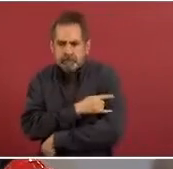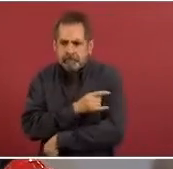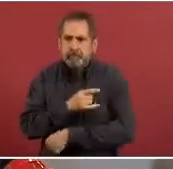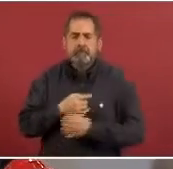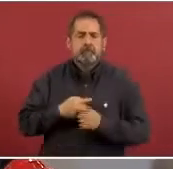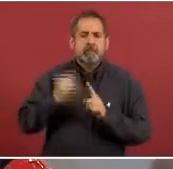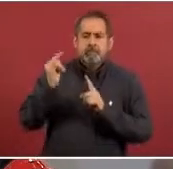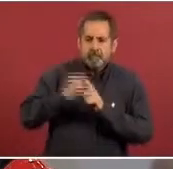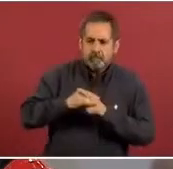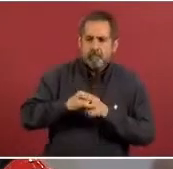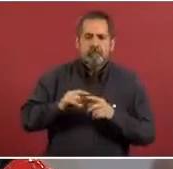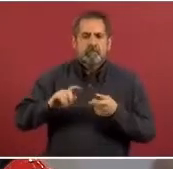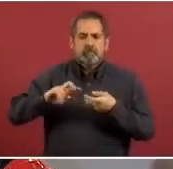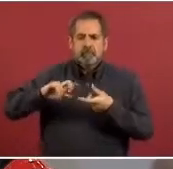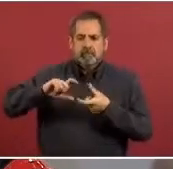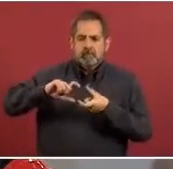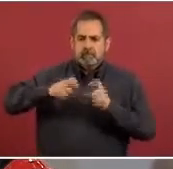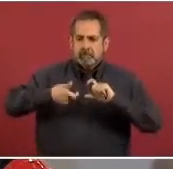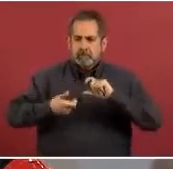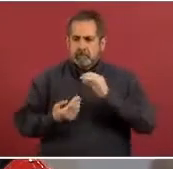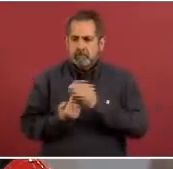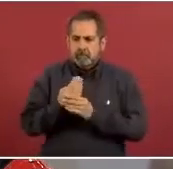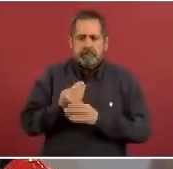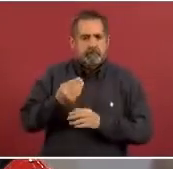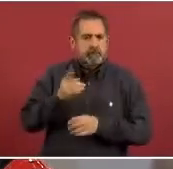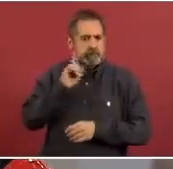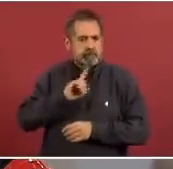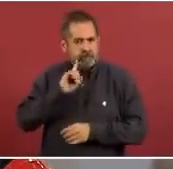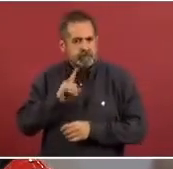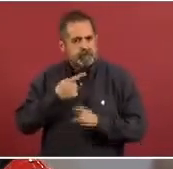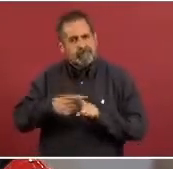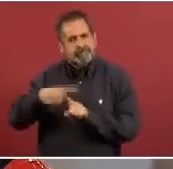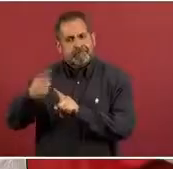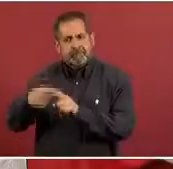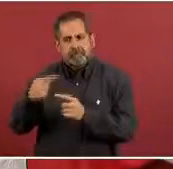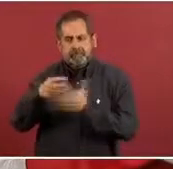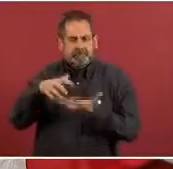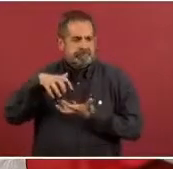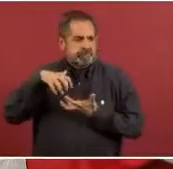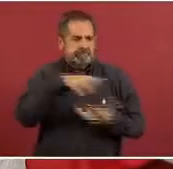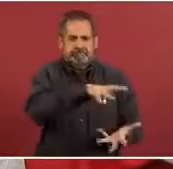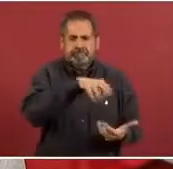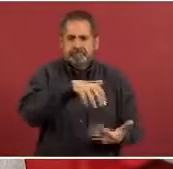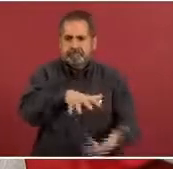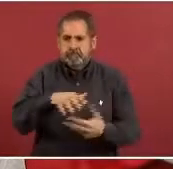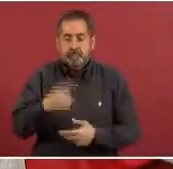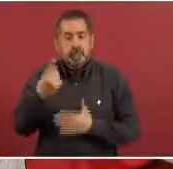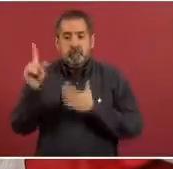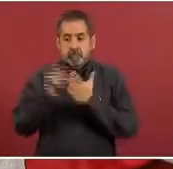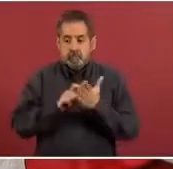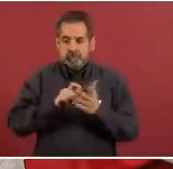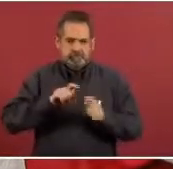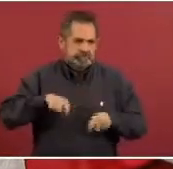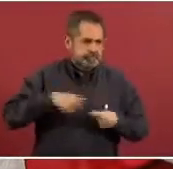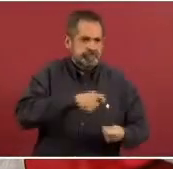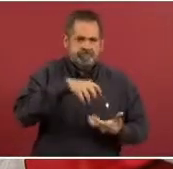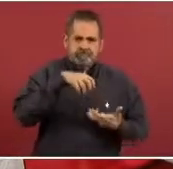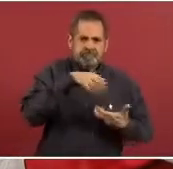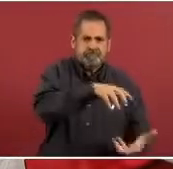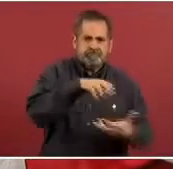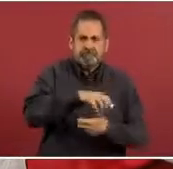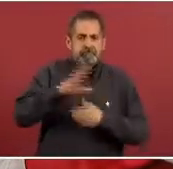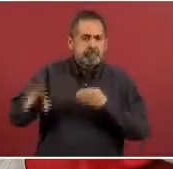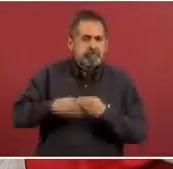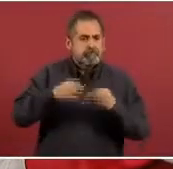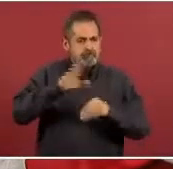condones masculinos y condones femeninos. Se hará una dotación para más de un mes y en cantidades adicionales